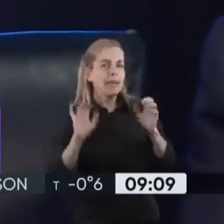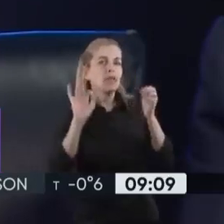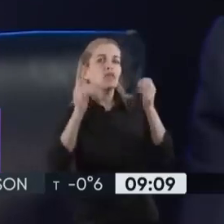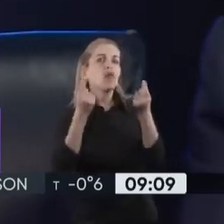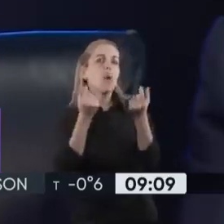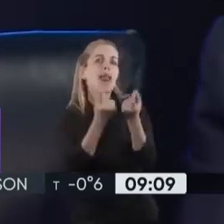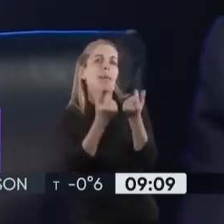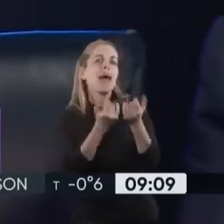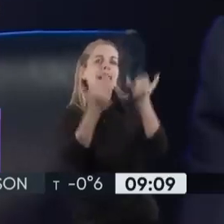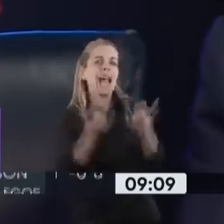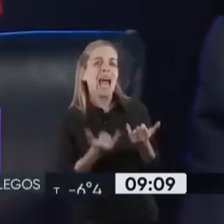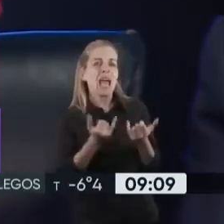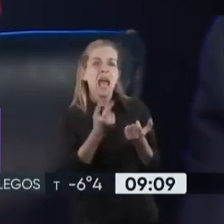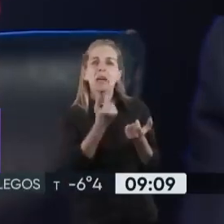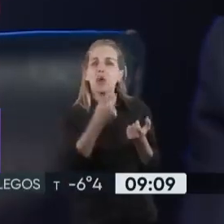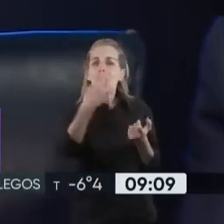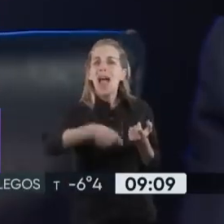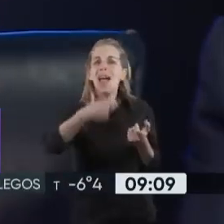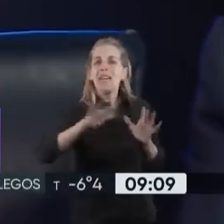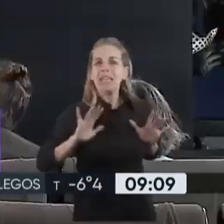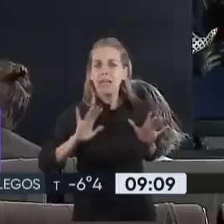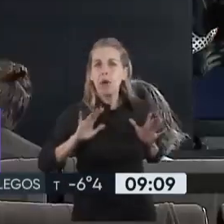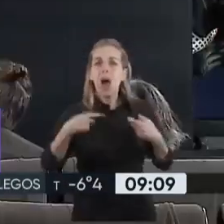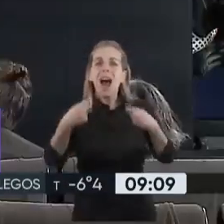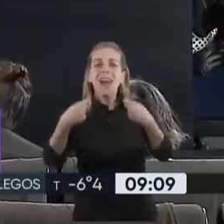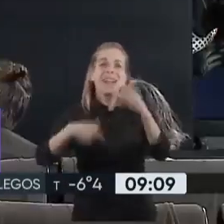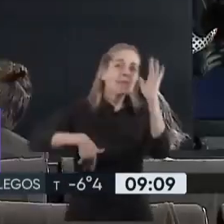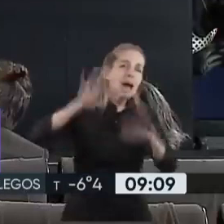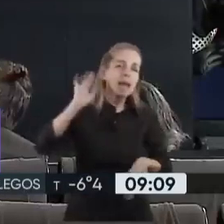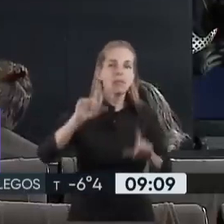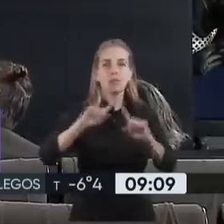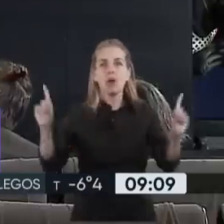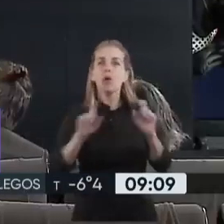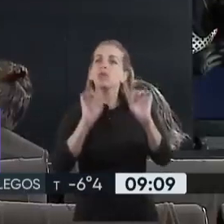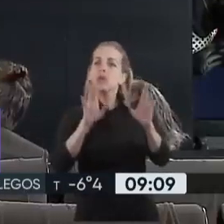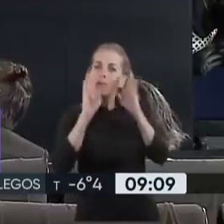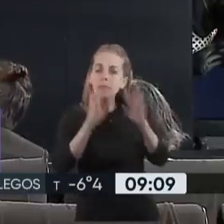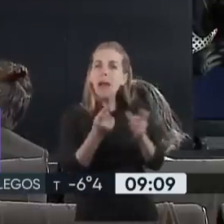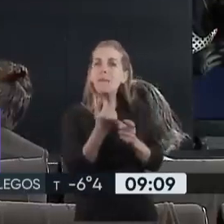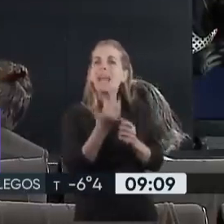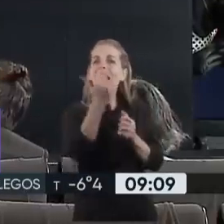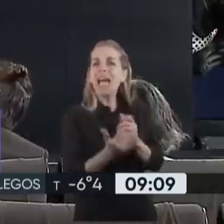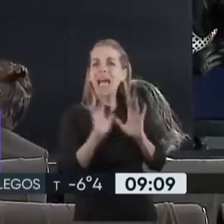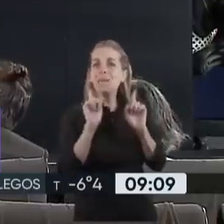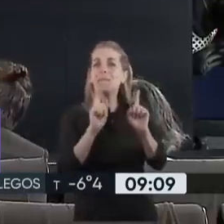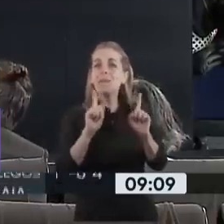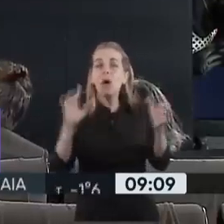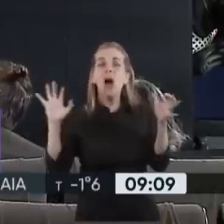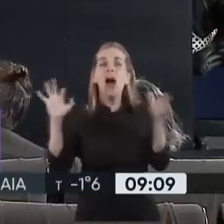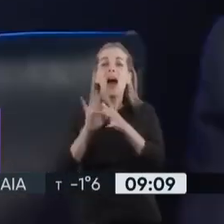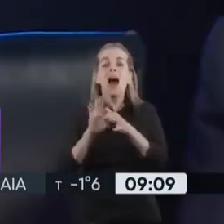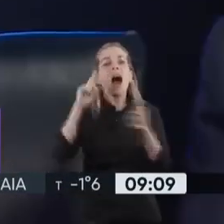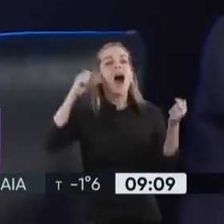real es decir que nosotros no vamos a gastar más de lo que tenemos se mantienen las metas acordadas con el fondo monetario internacional-